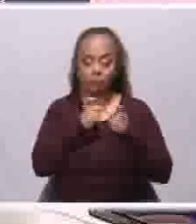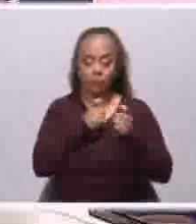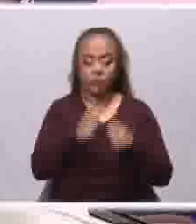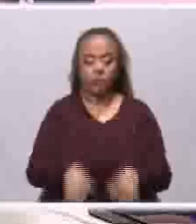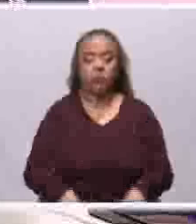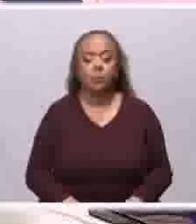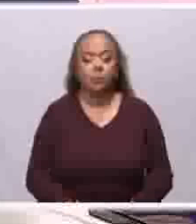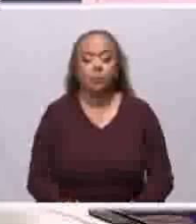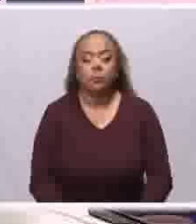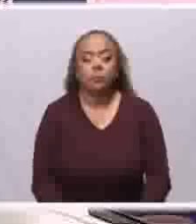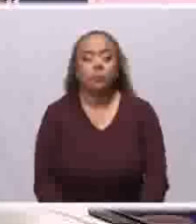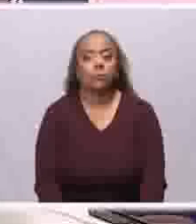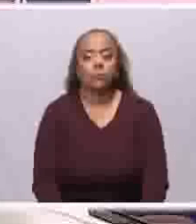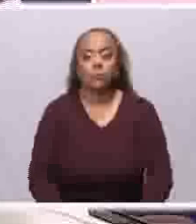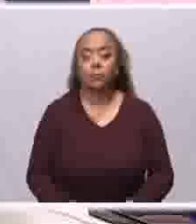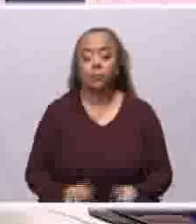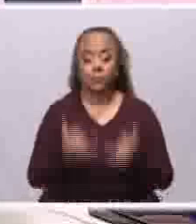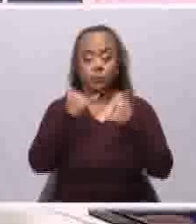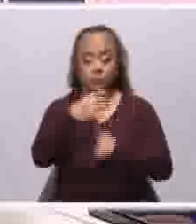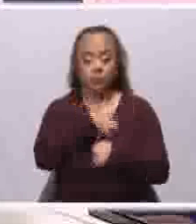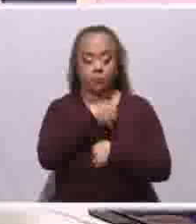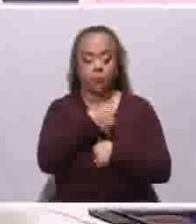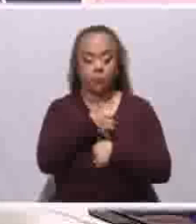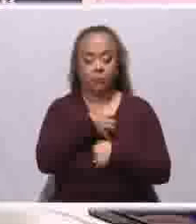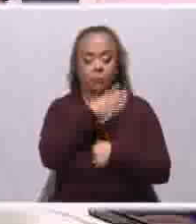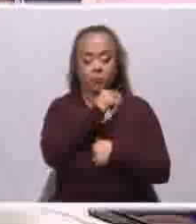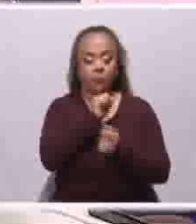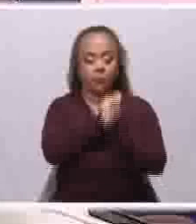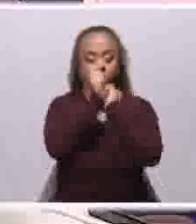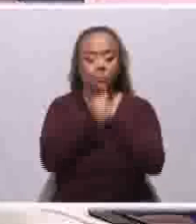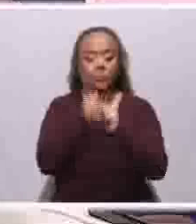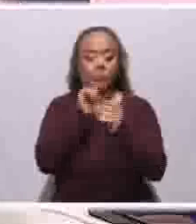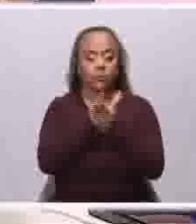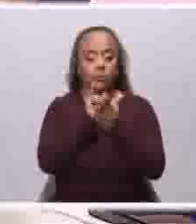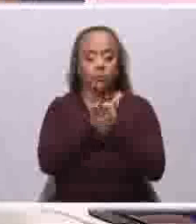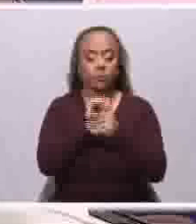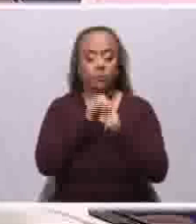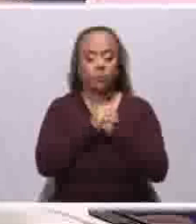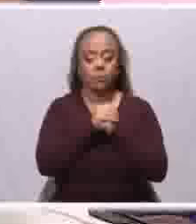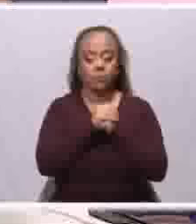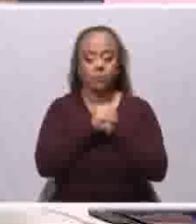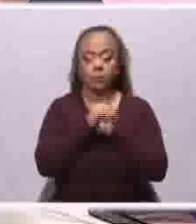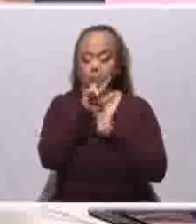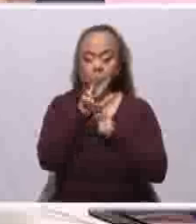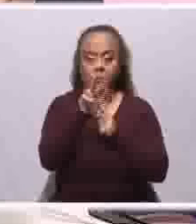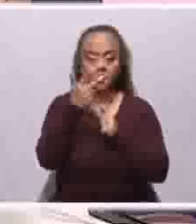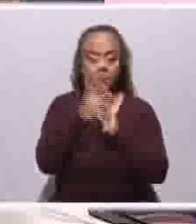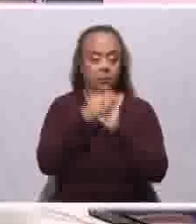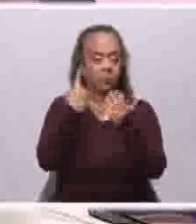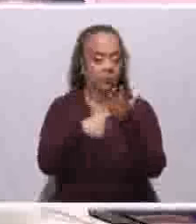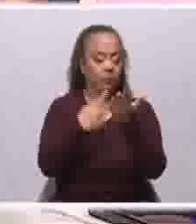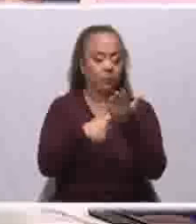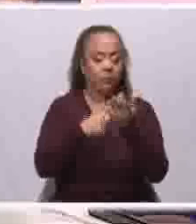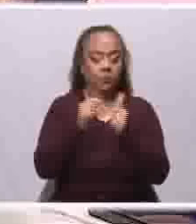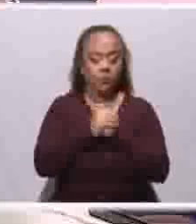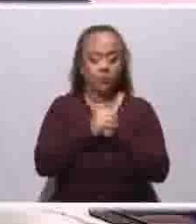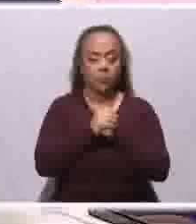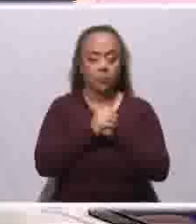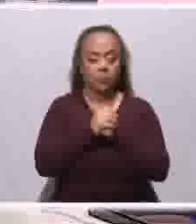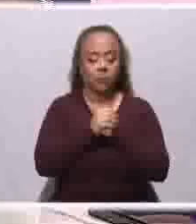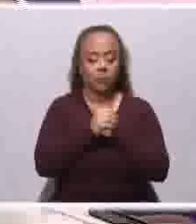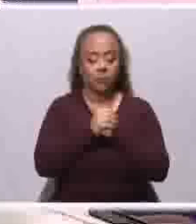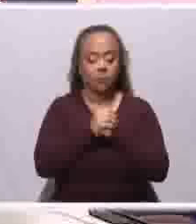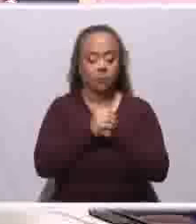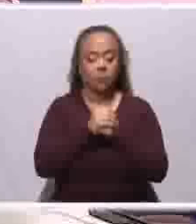bien quejarse Y vehiculizar esa molestia públicamente es llevar esto un terreno debate innecesario de